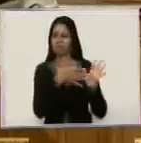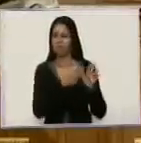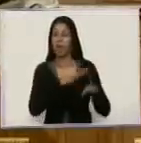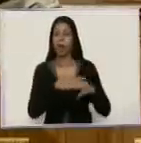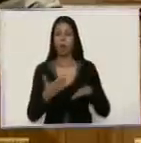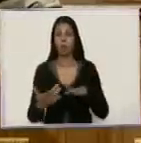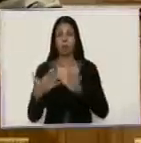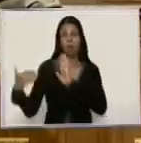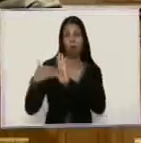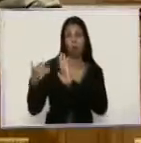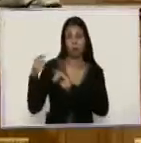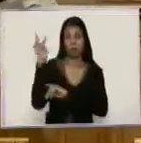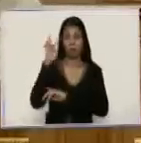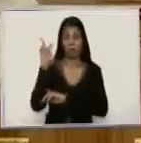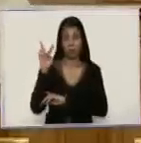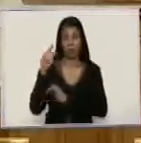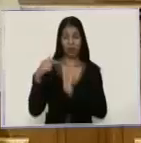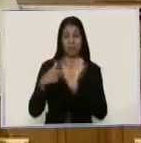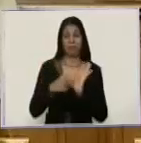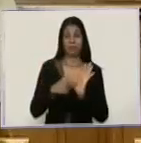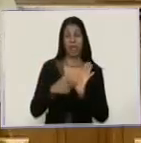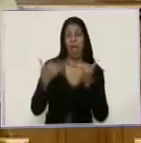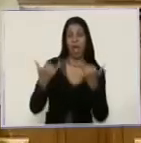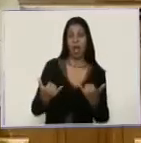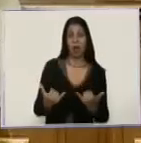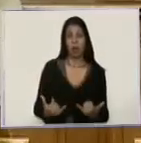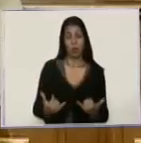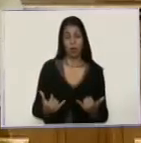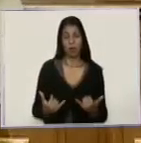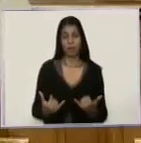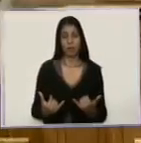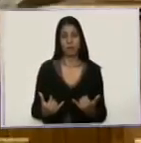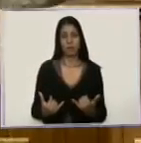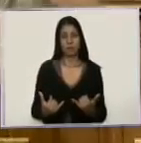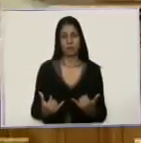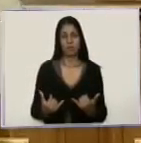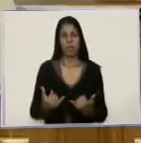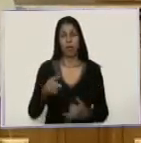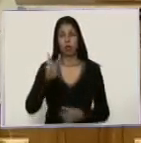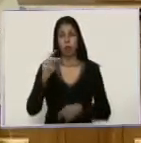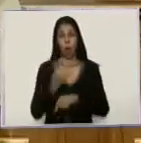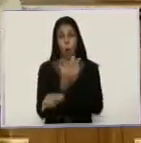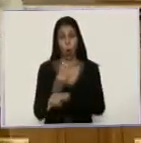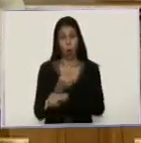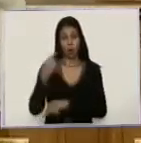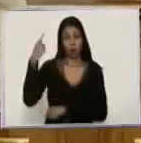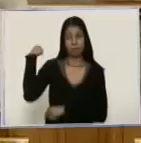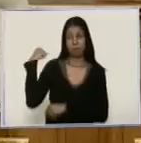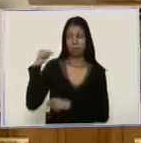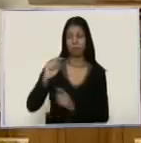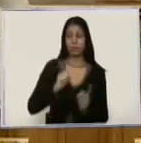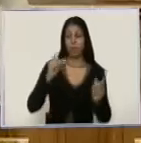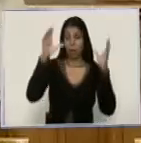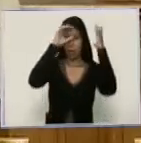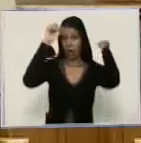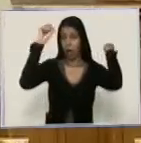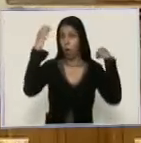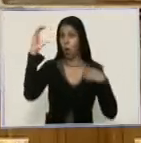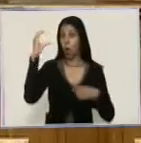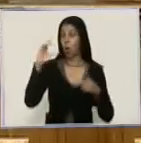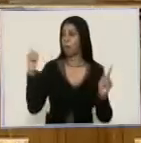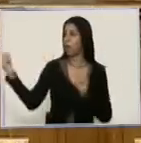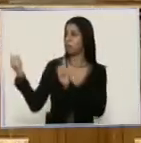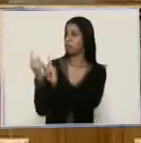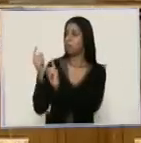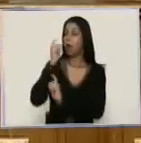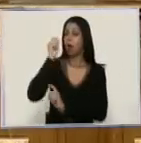agresión. Y ahora mismo, hace 2 horas, se entrevistó el canciller de Colombia con